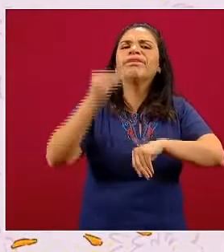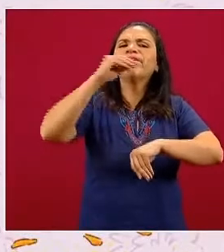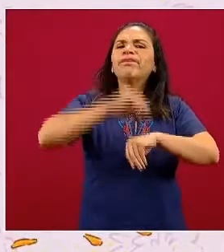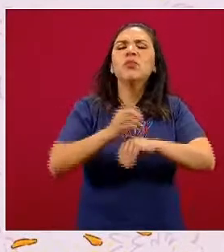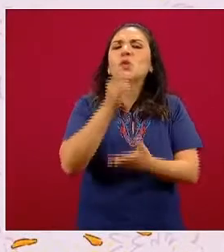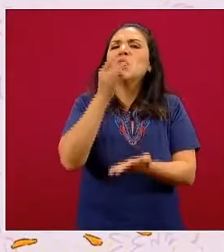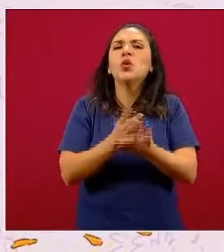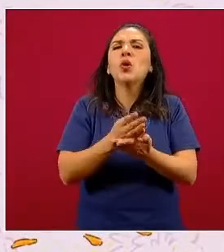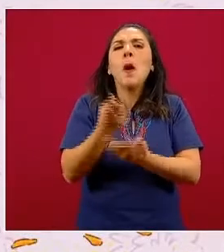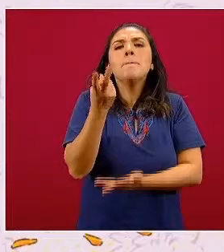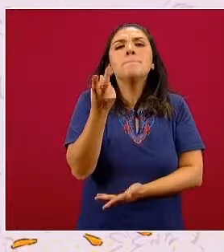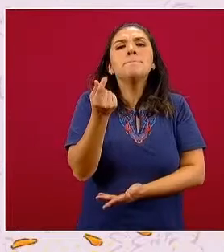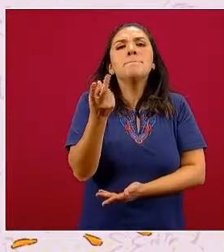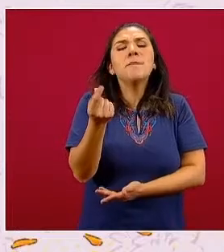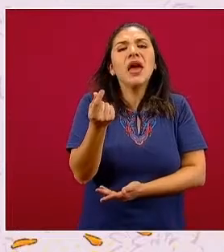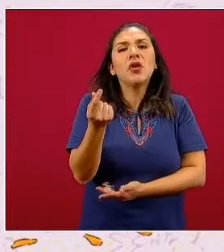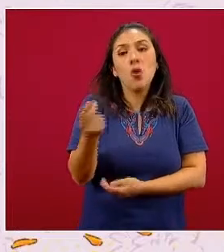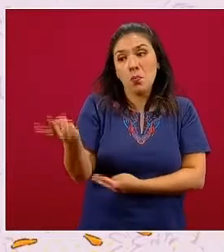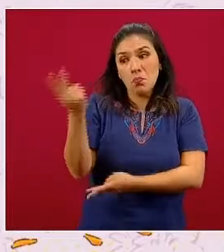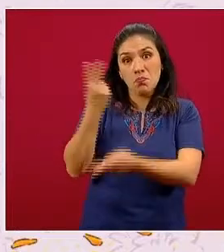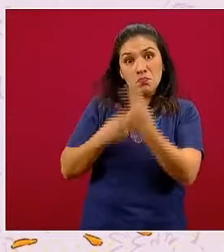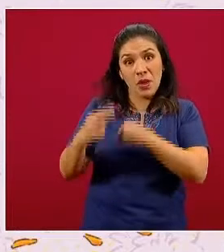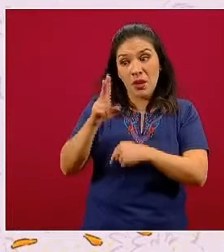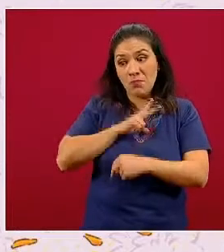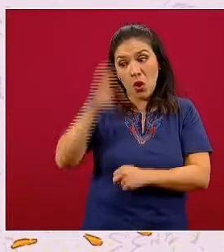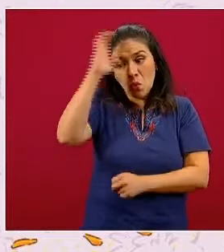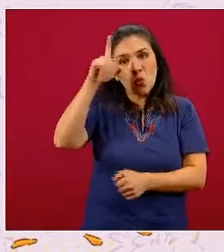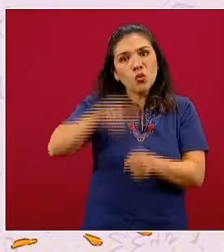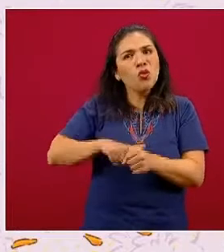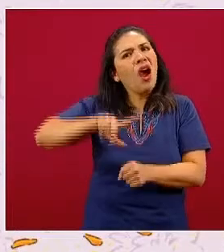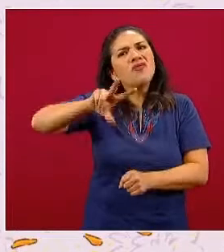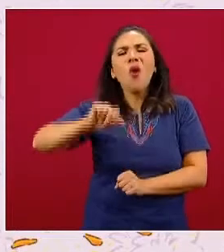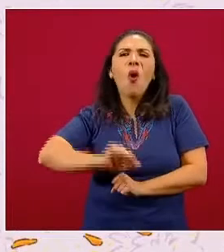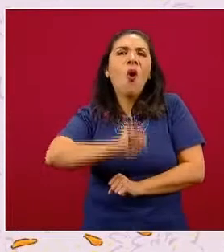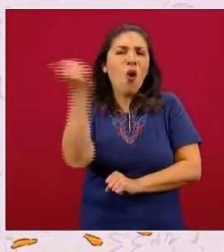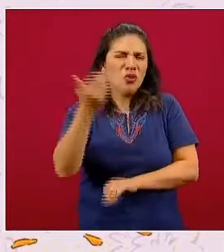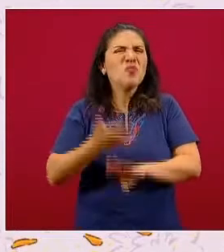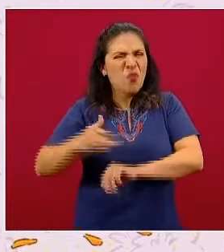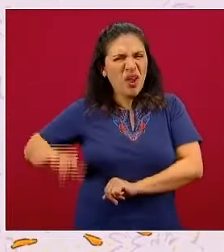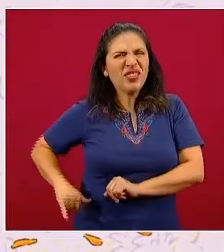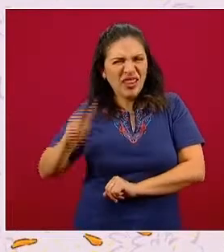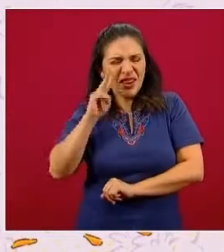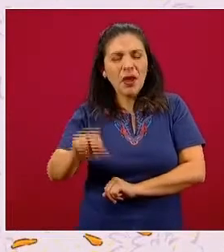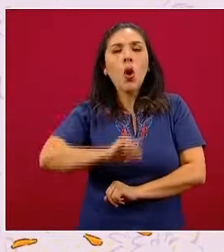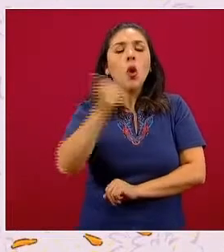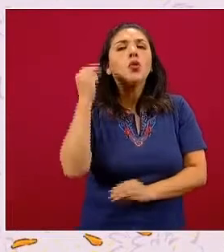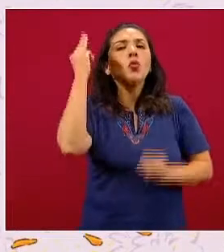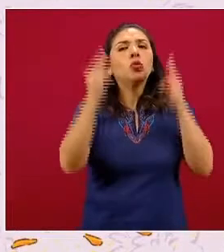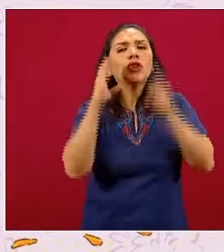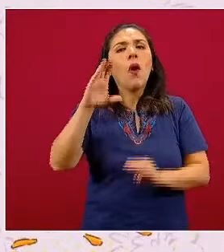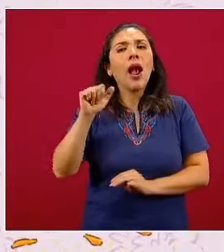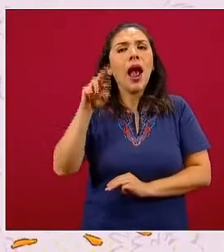manifestaban los perros que no venían justamente de nuestra cultura. Es muy interesante esta exposición. En el Museo del Carmen